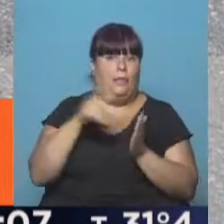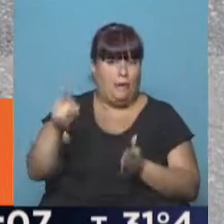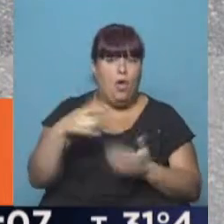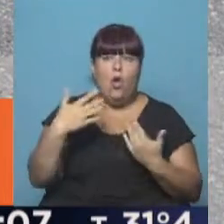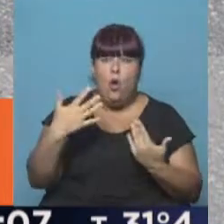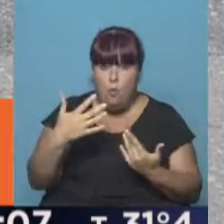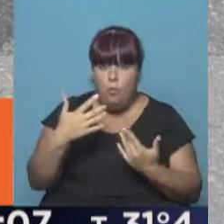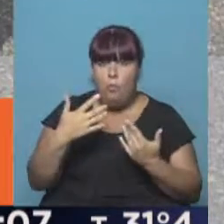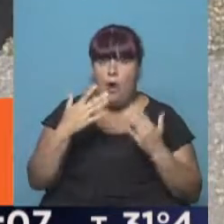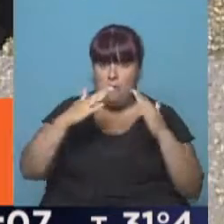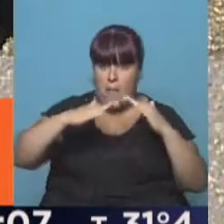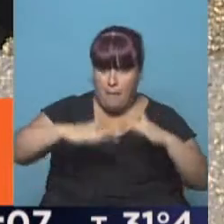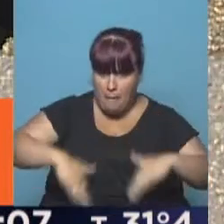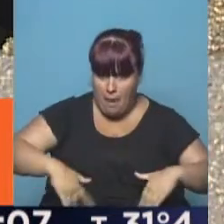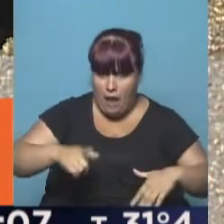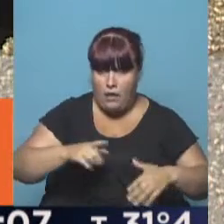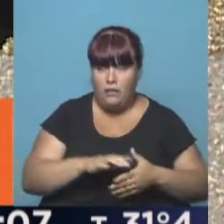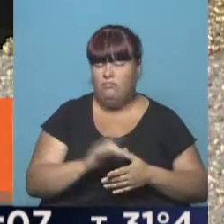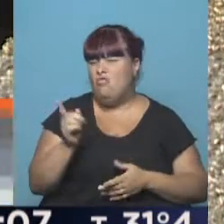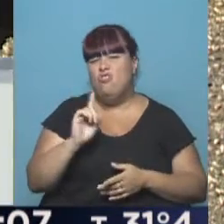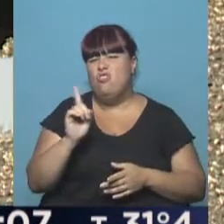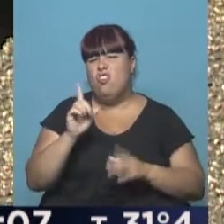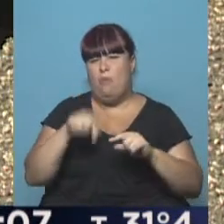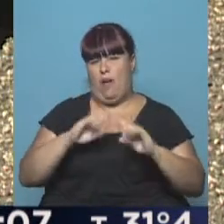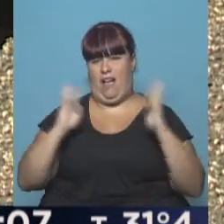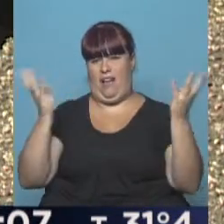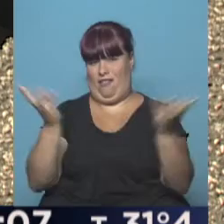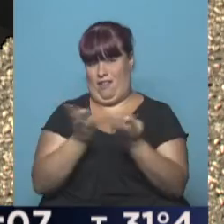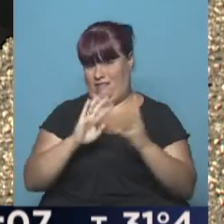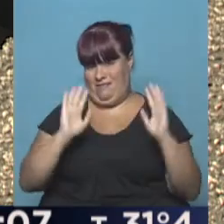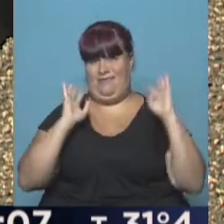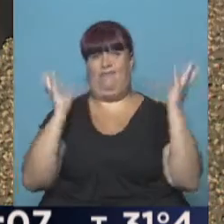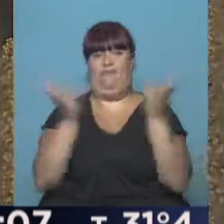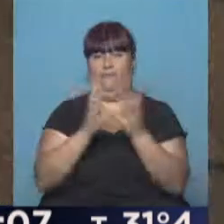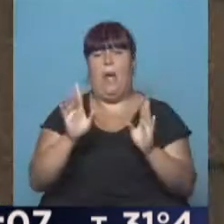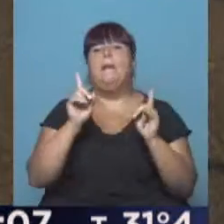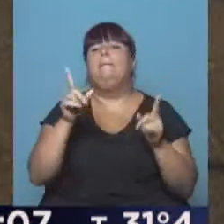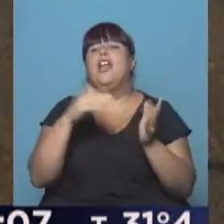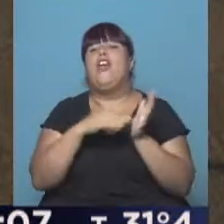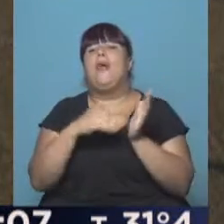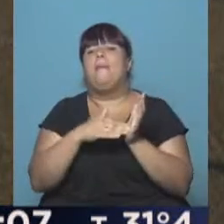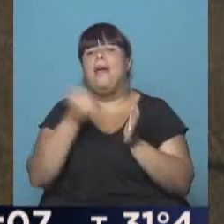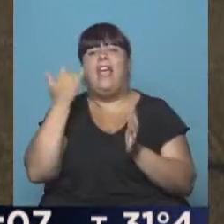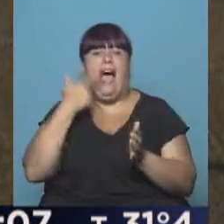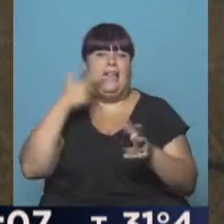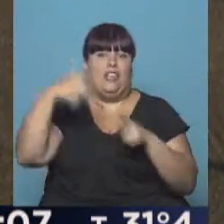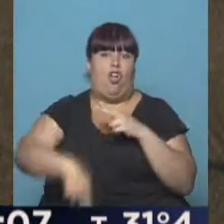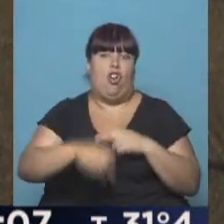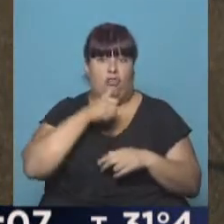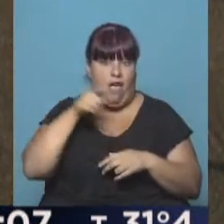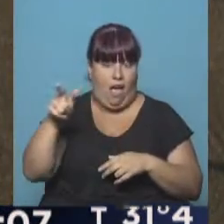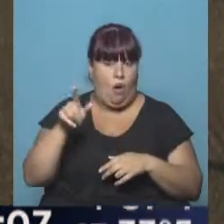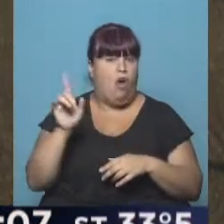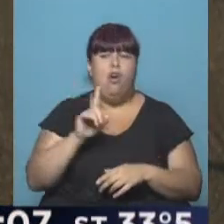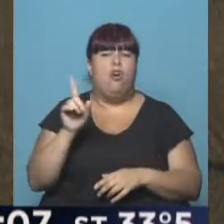puede seguir desmoronando? No, porque está vallado ahora, está vallado. Pero depende que AISA corte el agua.